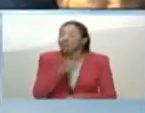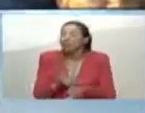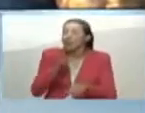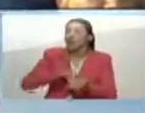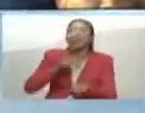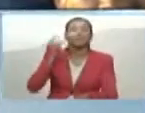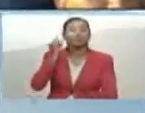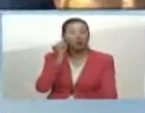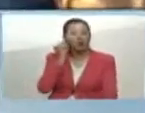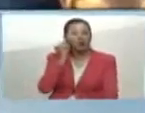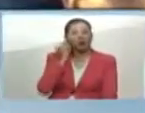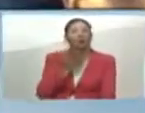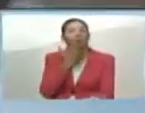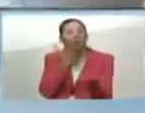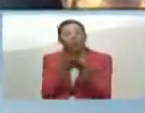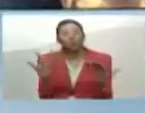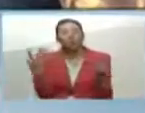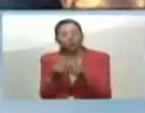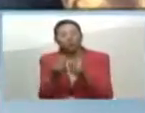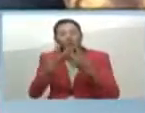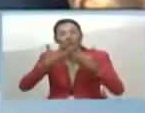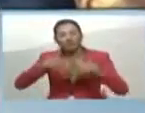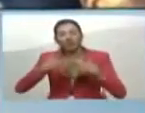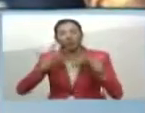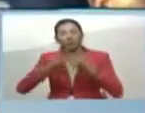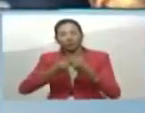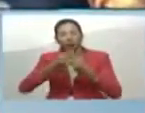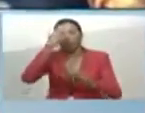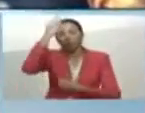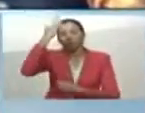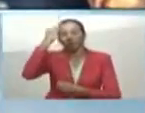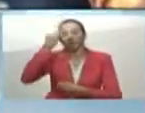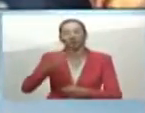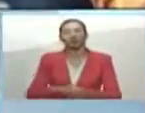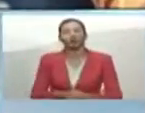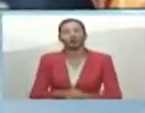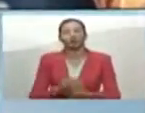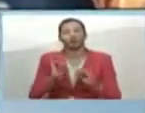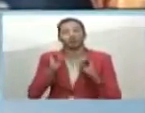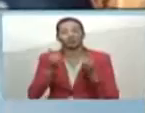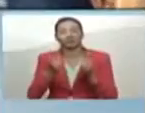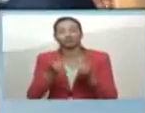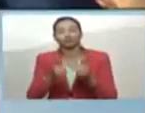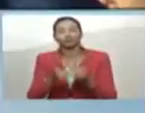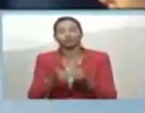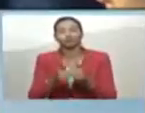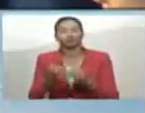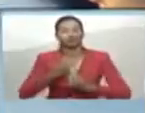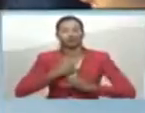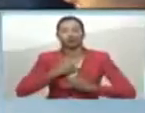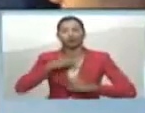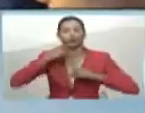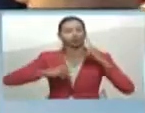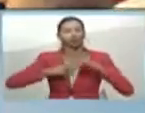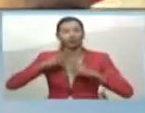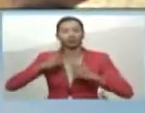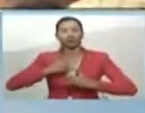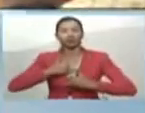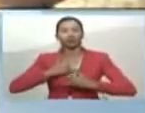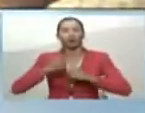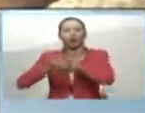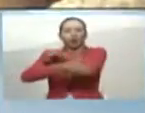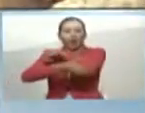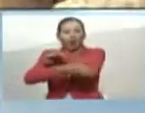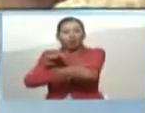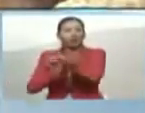proponemos, junto a las empresas, junto a todos los consejos, empezar a crear nuestras propias producciones, toallas sanitarias